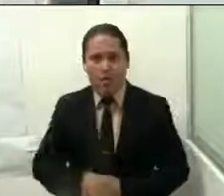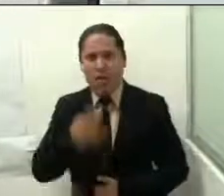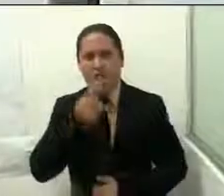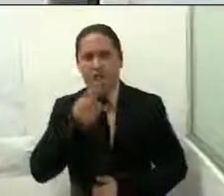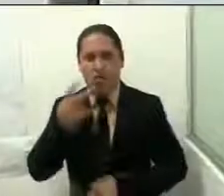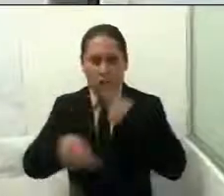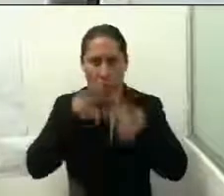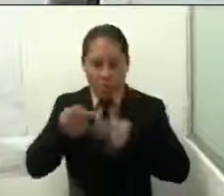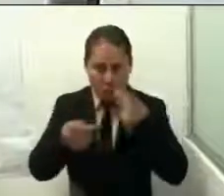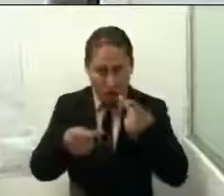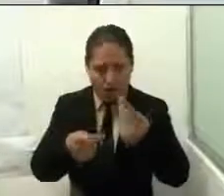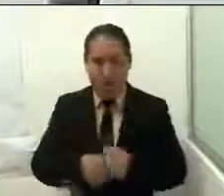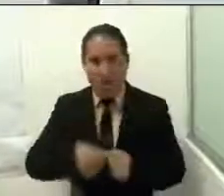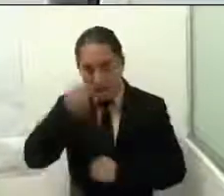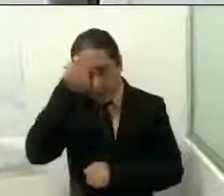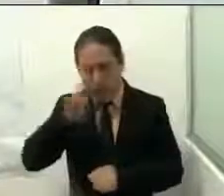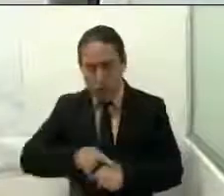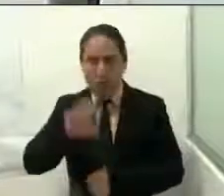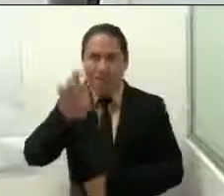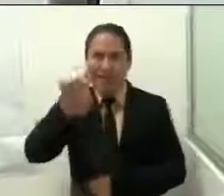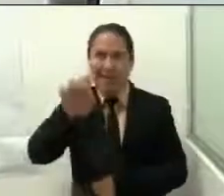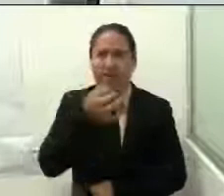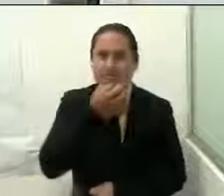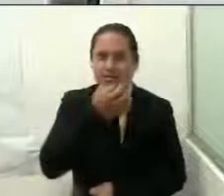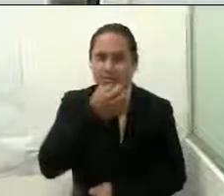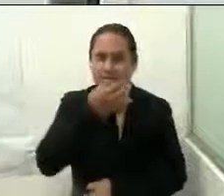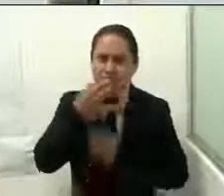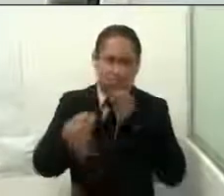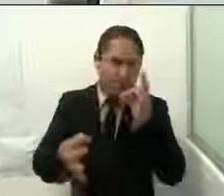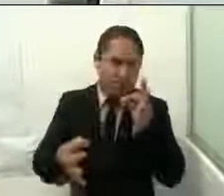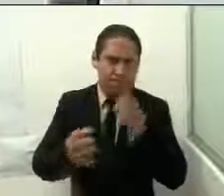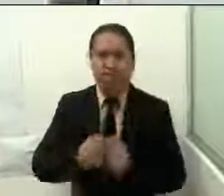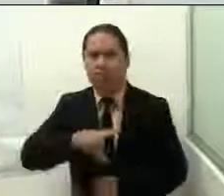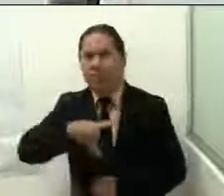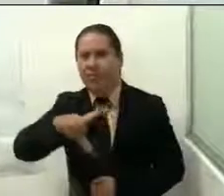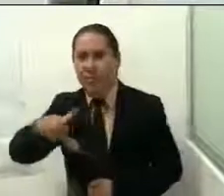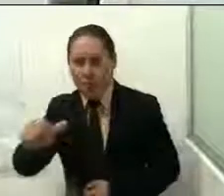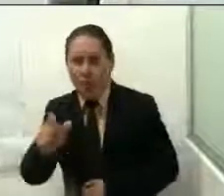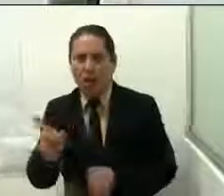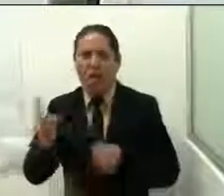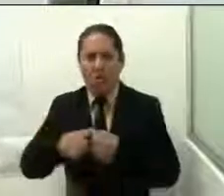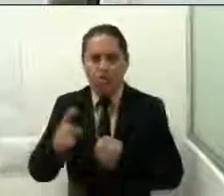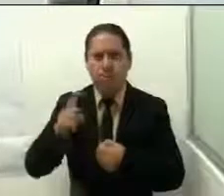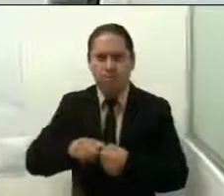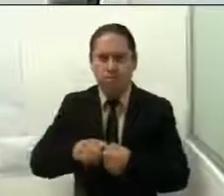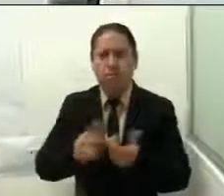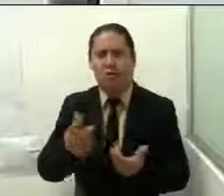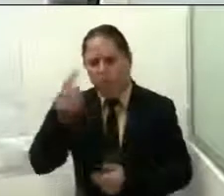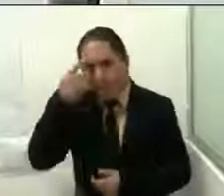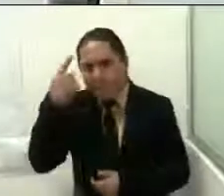el compareciente hasta por 30 minutos posteriormente participarán cada uno de los integrantes de esta comisión